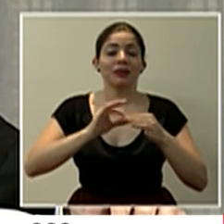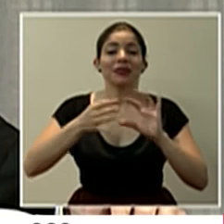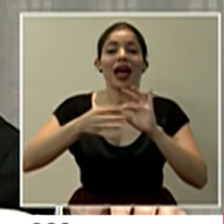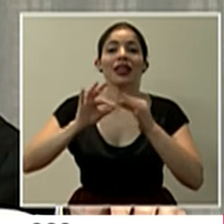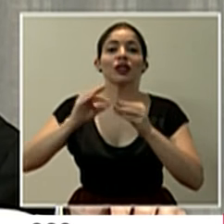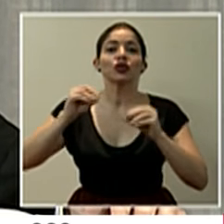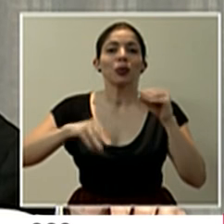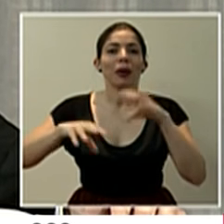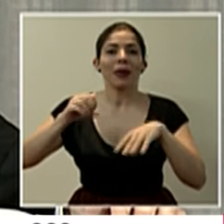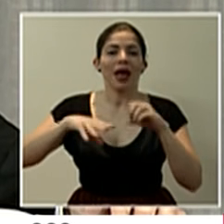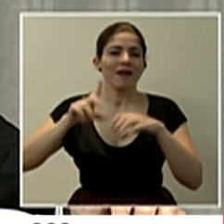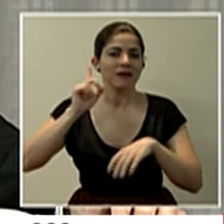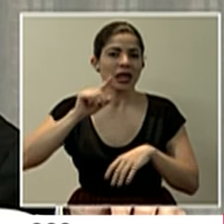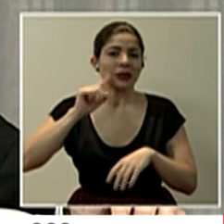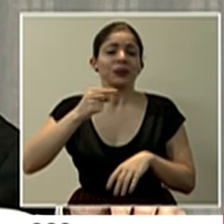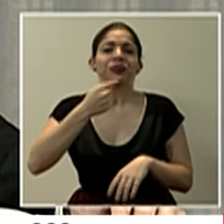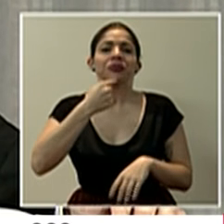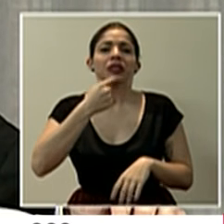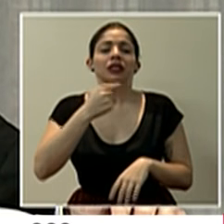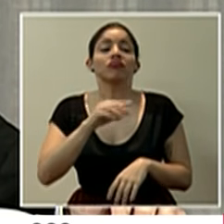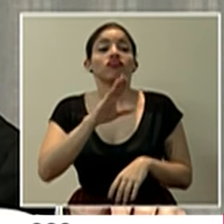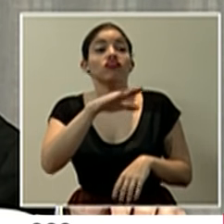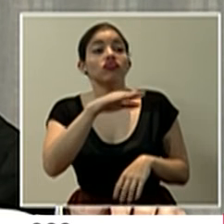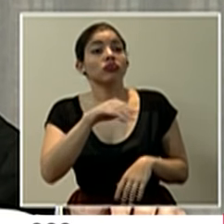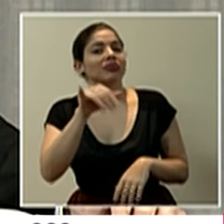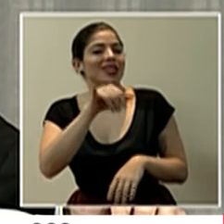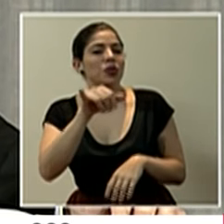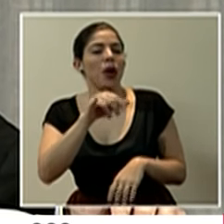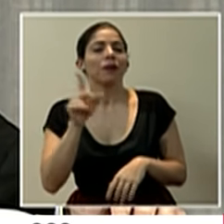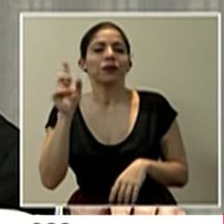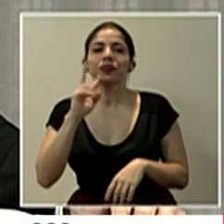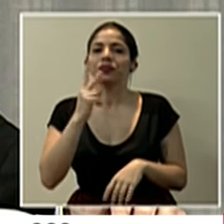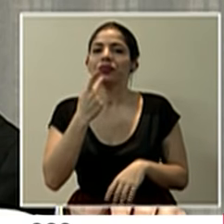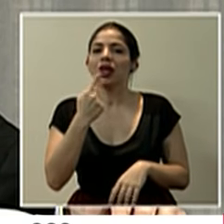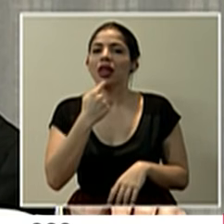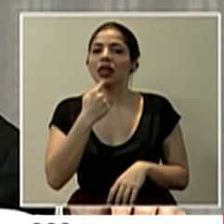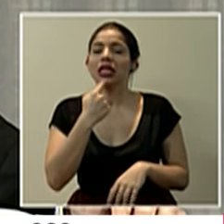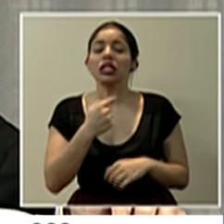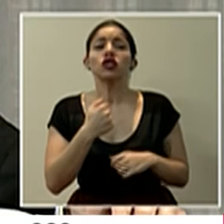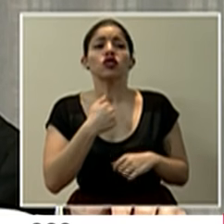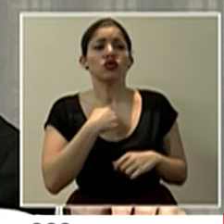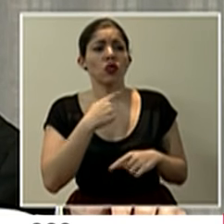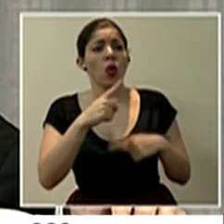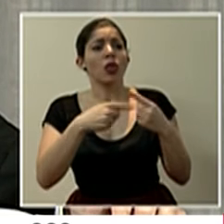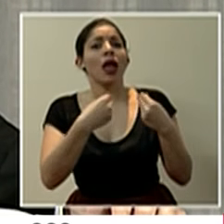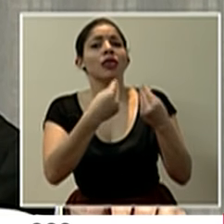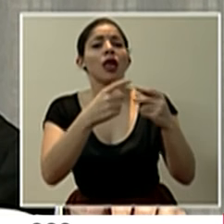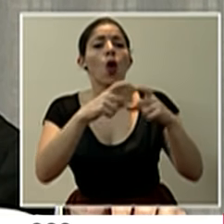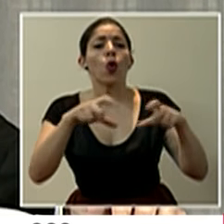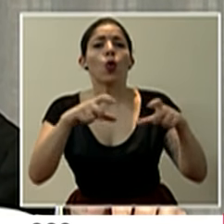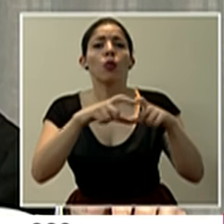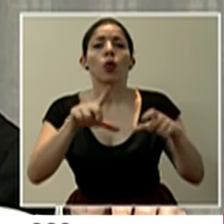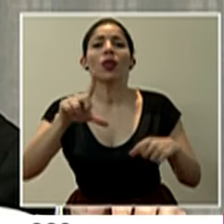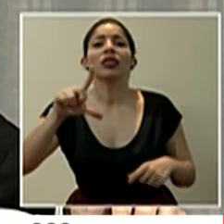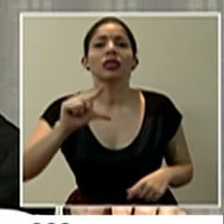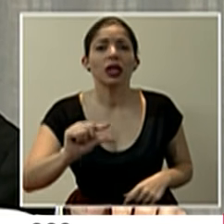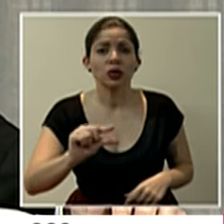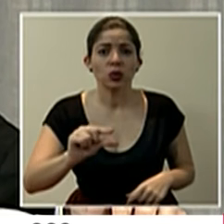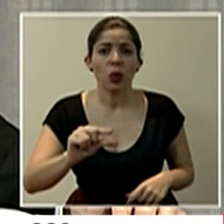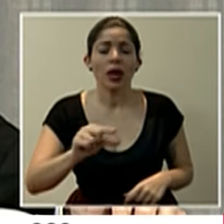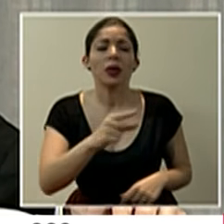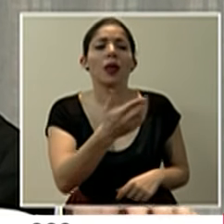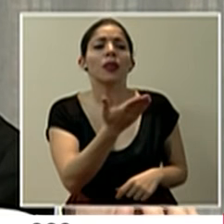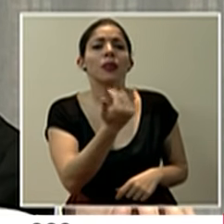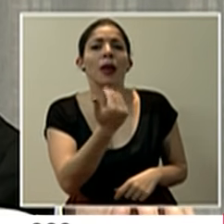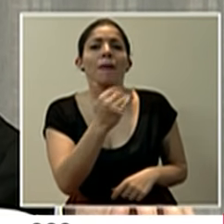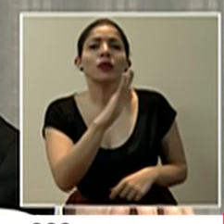cadenas de supermercados, donde les dicen que la misma situación, que les van a brindar cupones de descuento, y también le piden